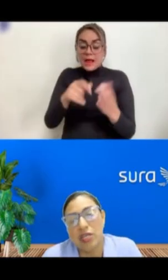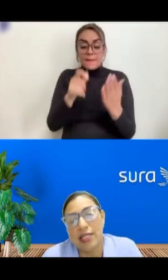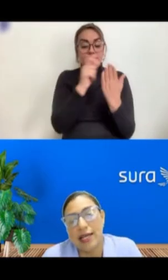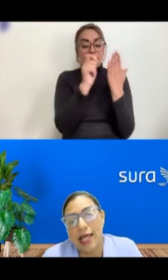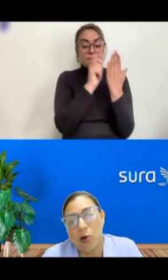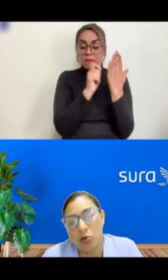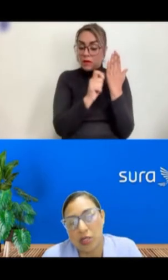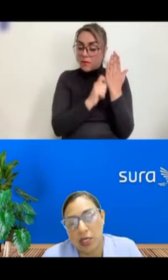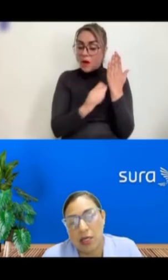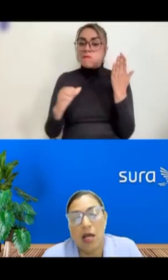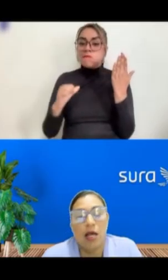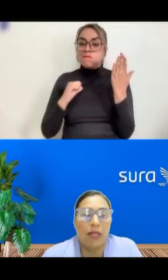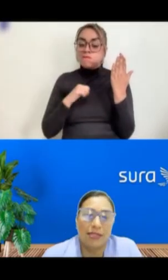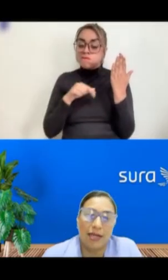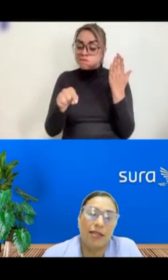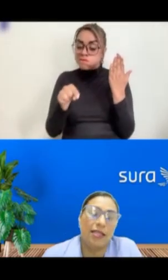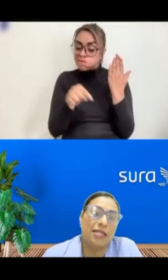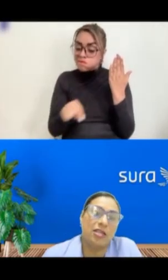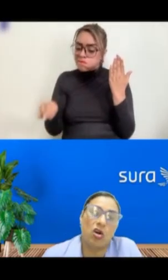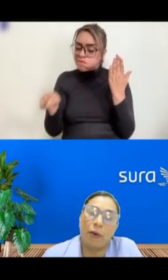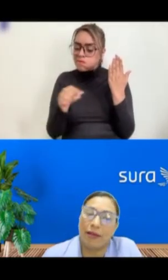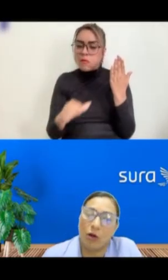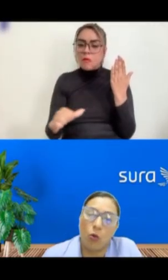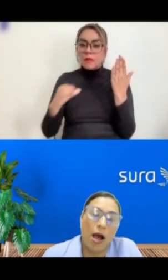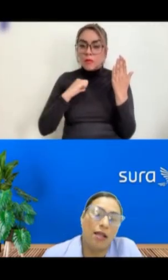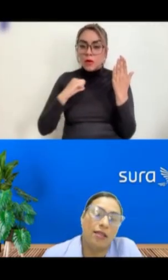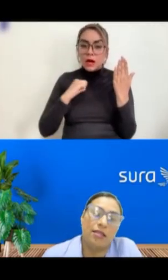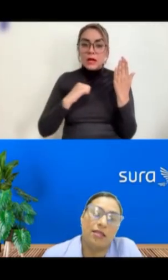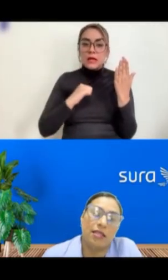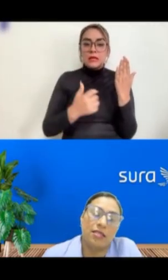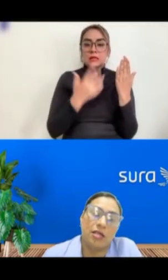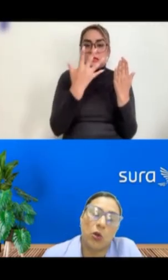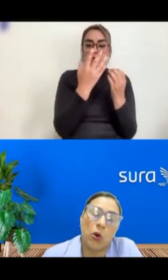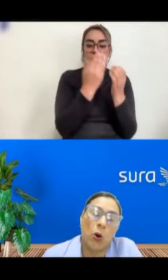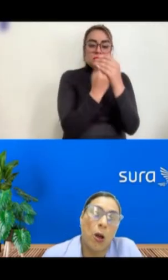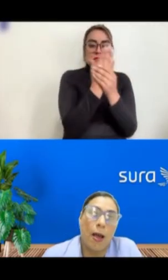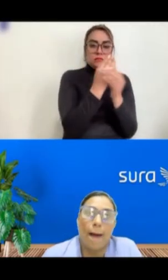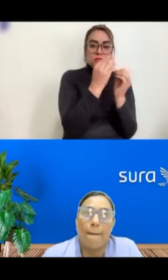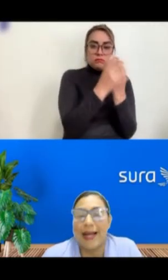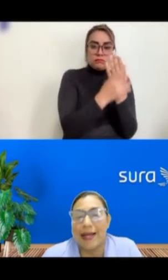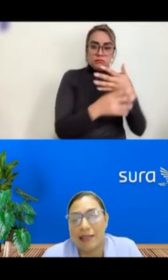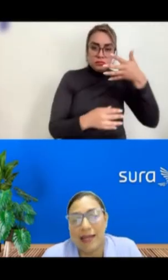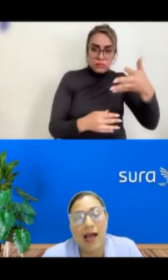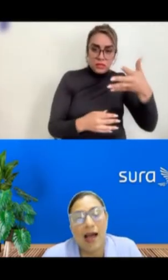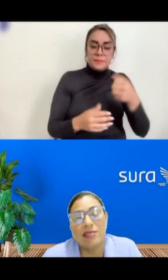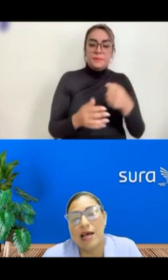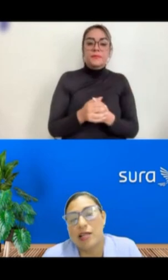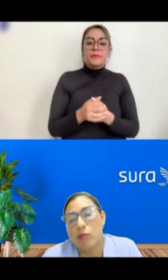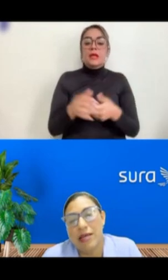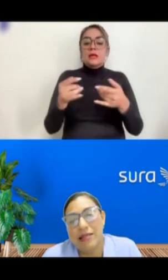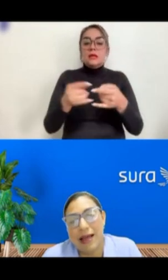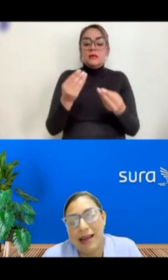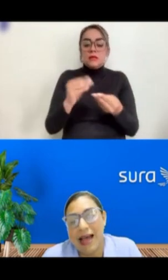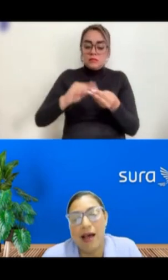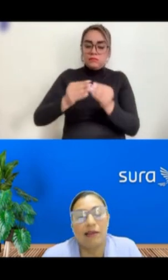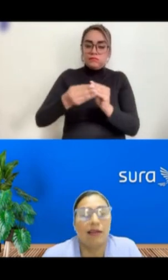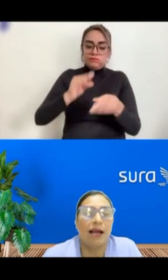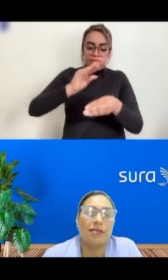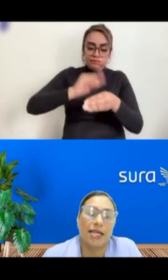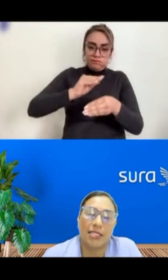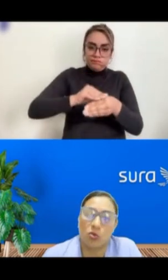indica qué contiene cada botiquín. Es decir, tiene 5 pares de guantes, tiene 5 paquetes de gasas, 2